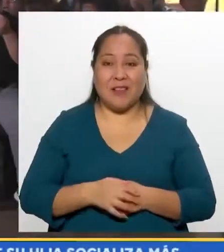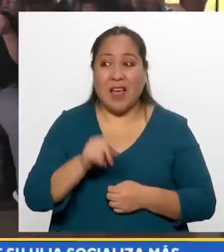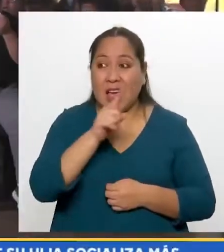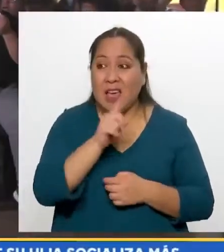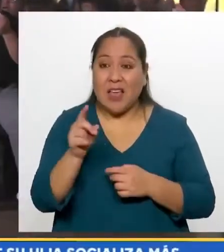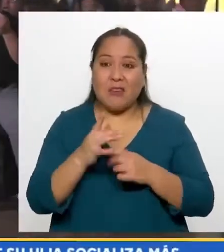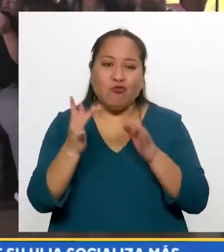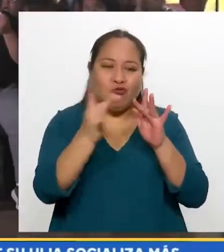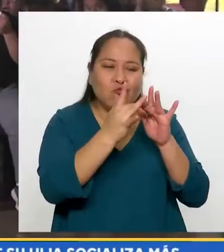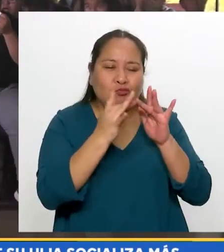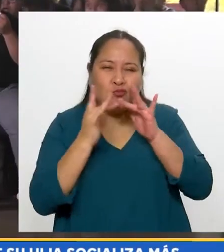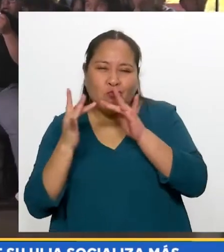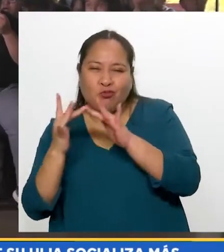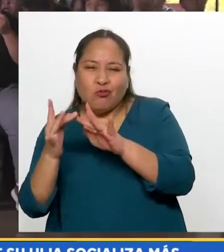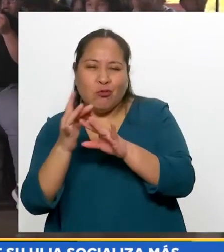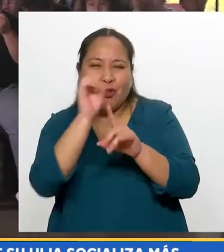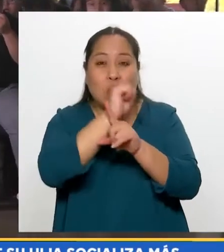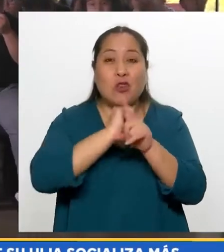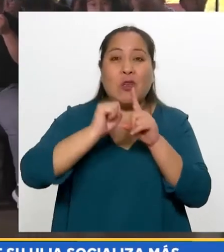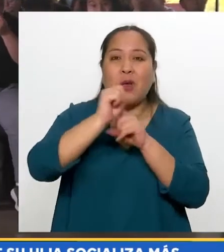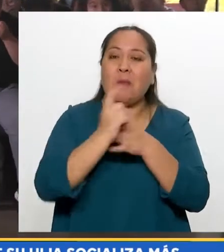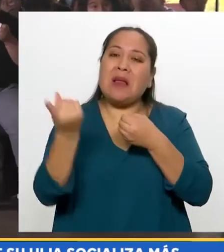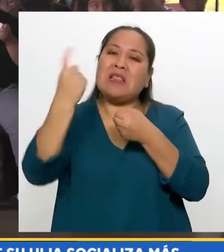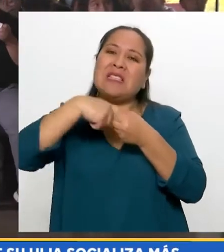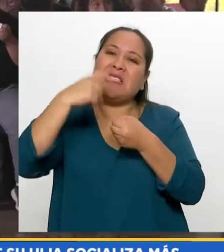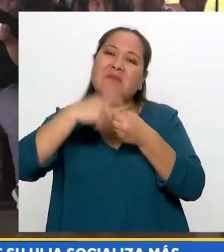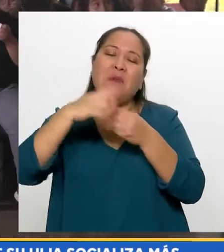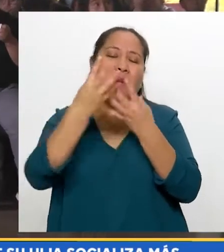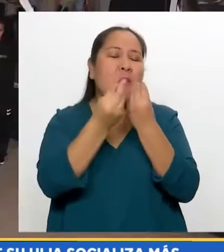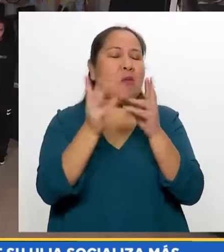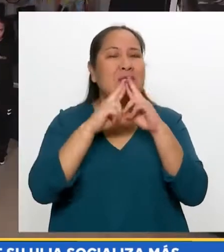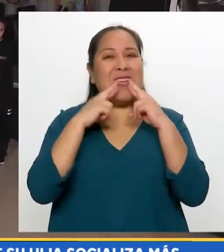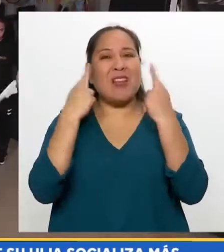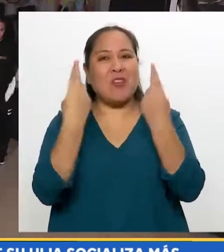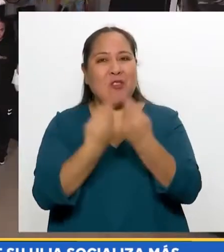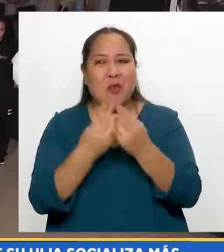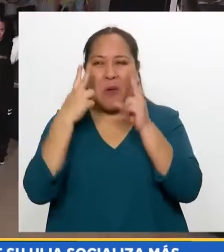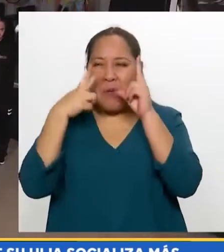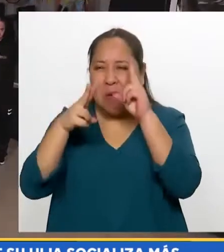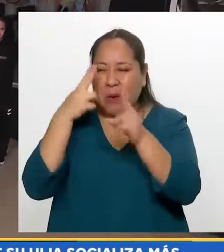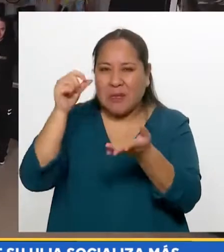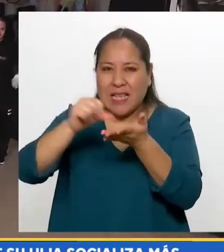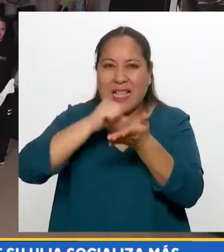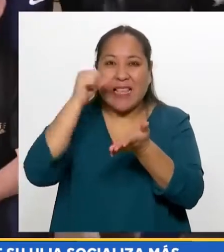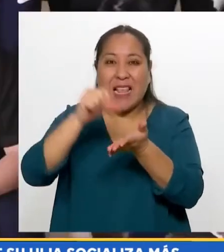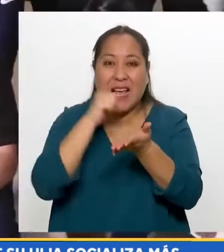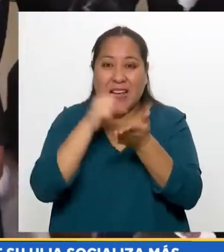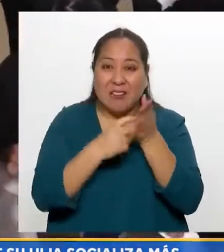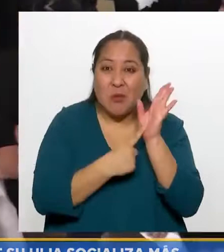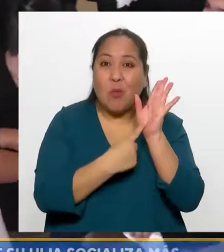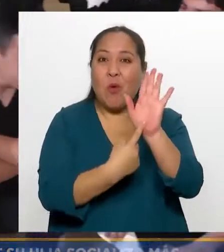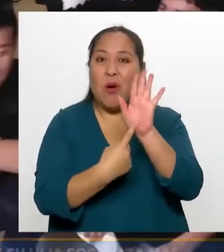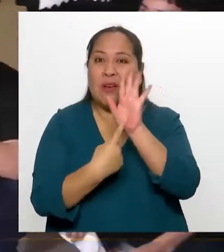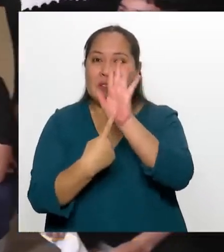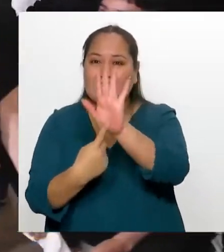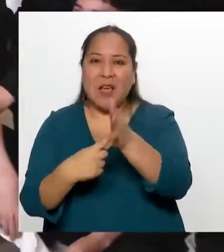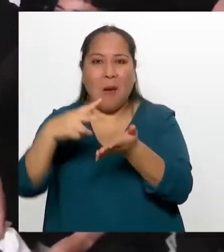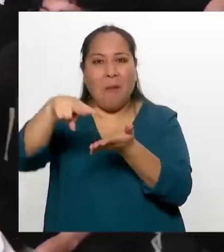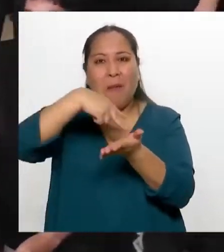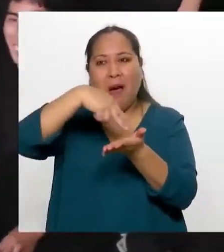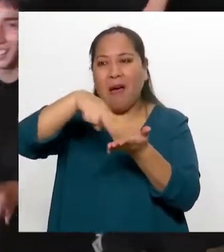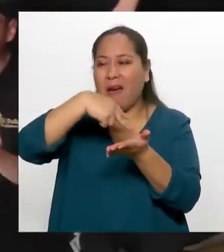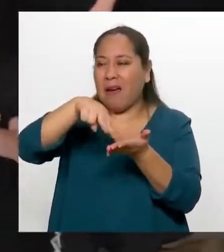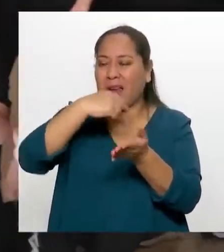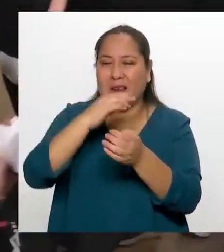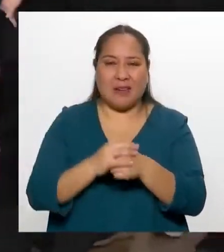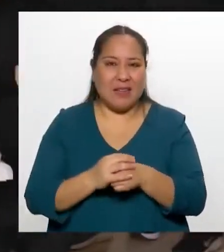Ella se socializa más, participa de muchas reuniones que tenemos y vemos el arte que destaca en ellos. Algunos destacan en baile,